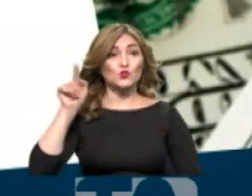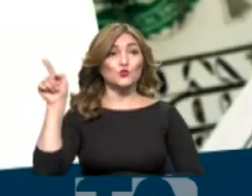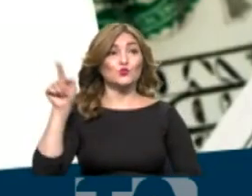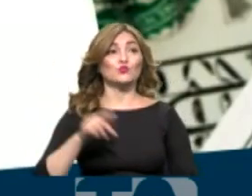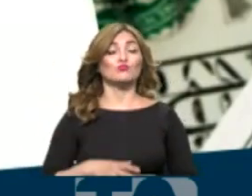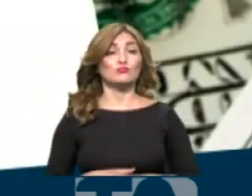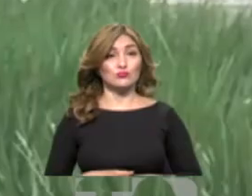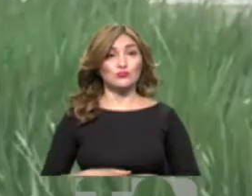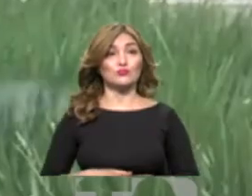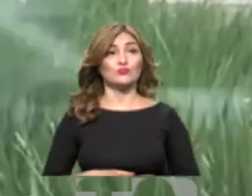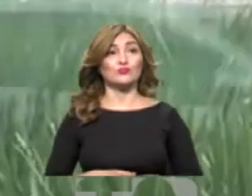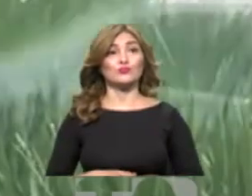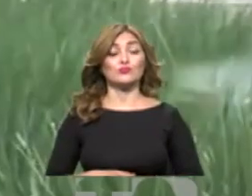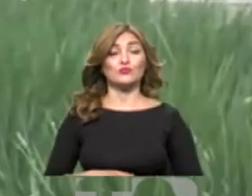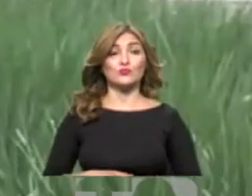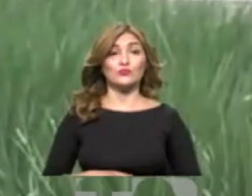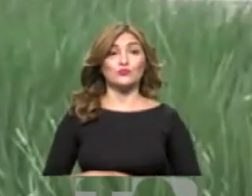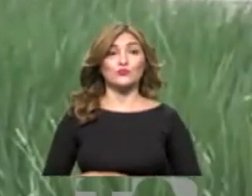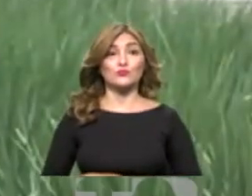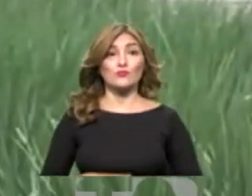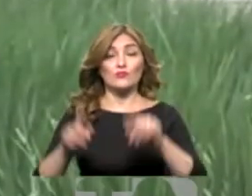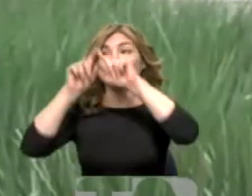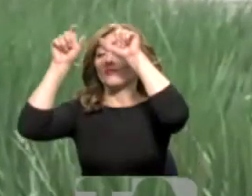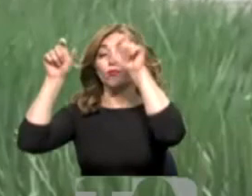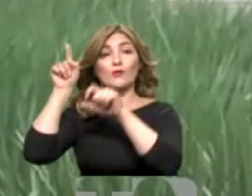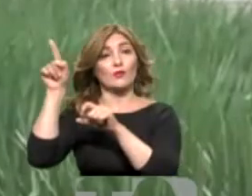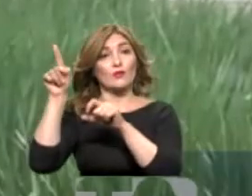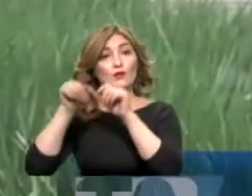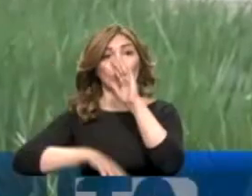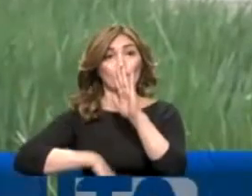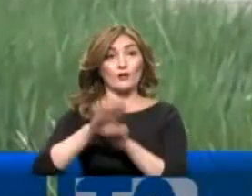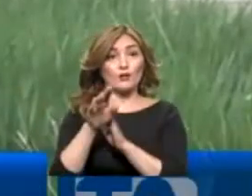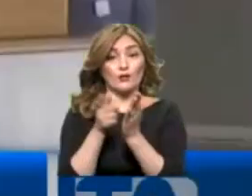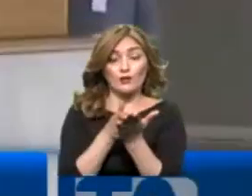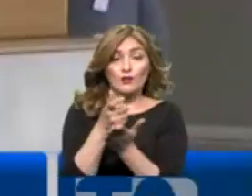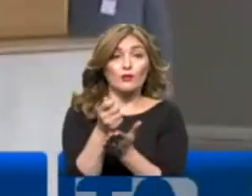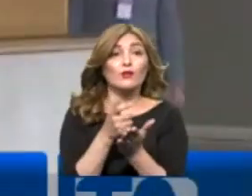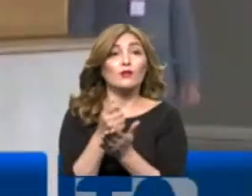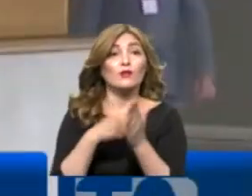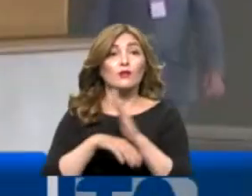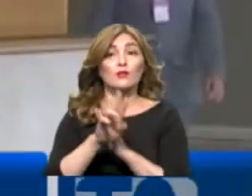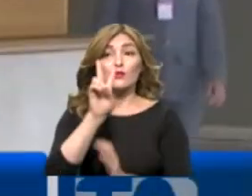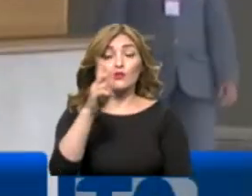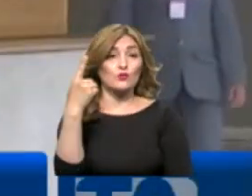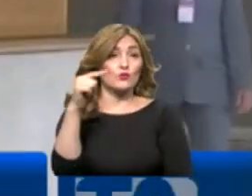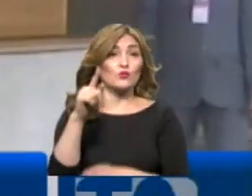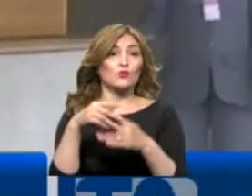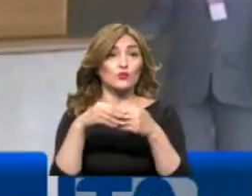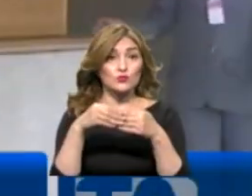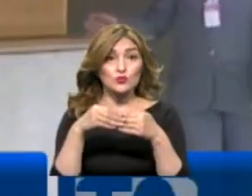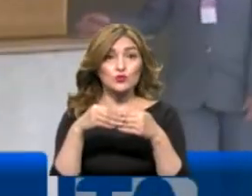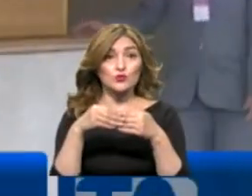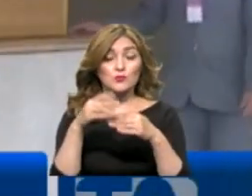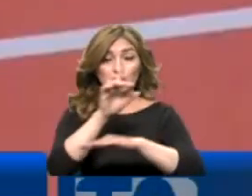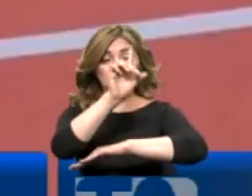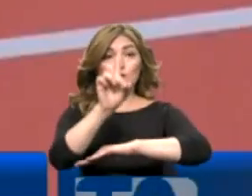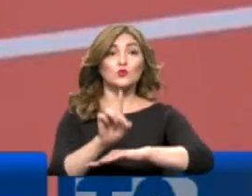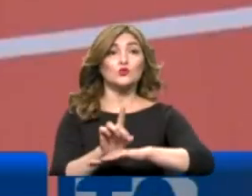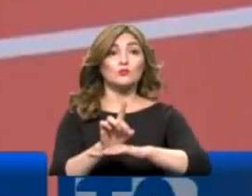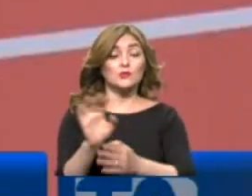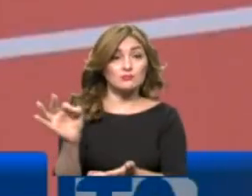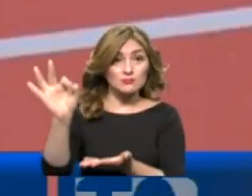Runguo de Sinohidro. Pero pese a que Odebrecht es una de las empresas que más aportes entregó, $2,000,000, ni sus directivos